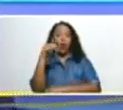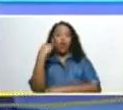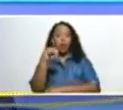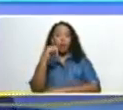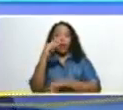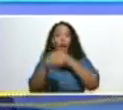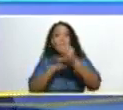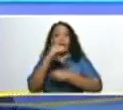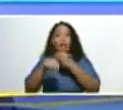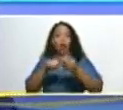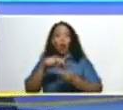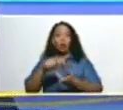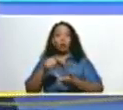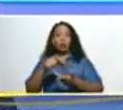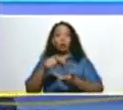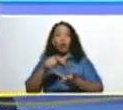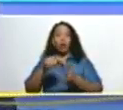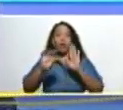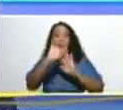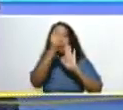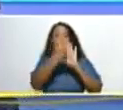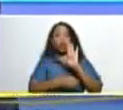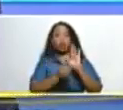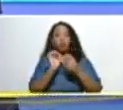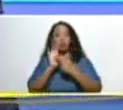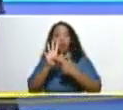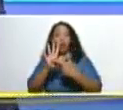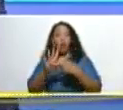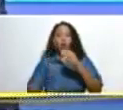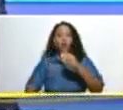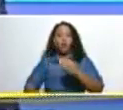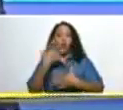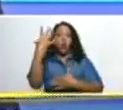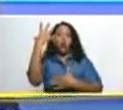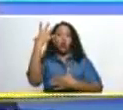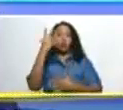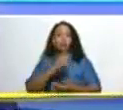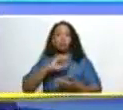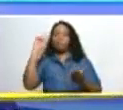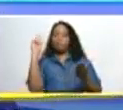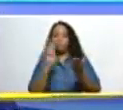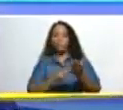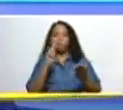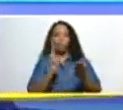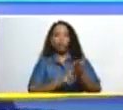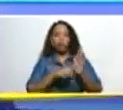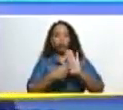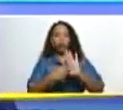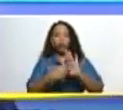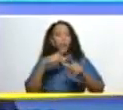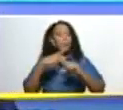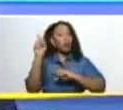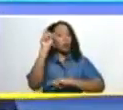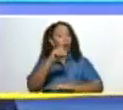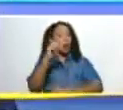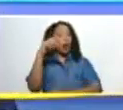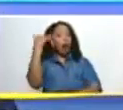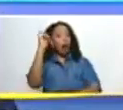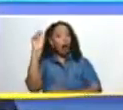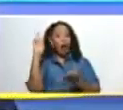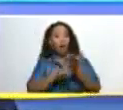decreto para su refundación, su renacimiento. Es verdad. Pero también es verdad